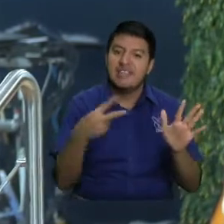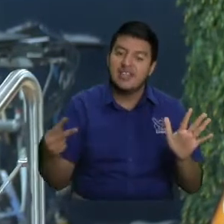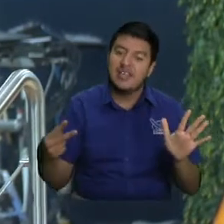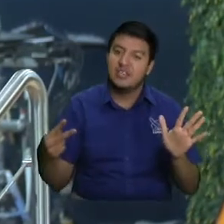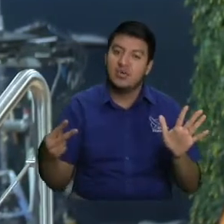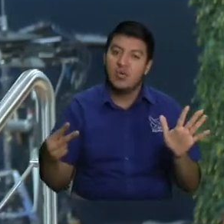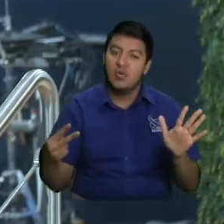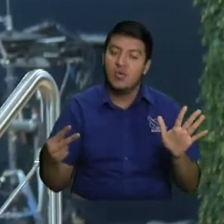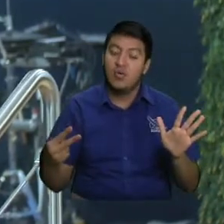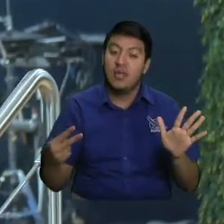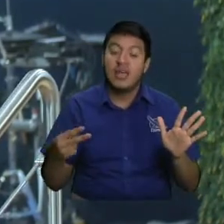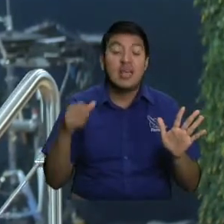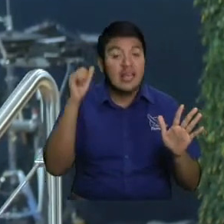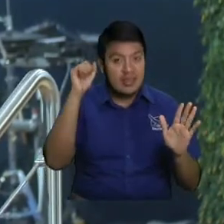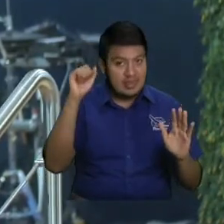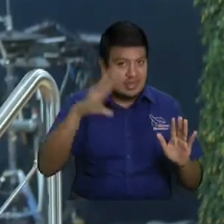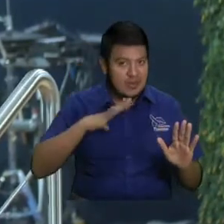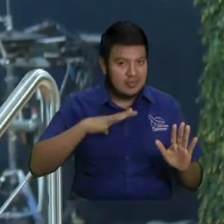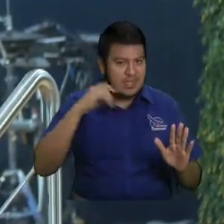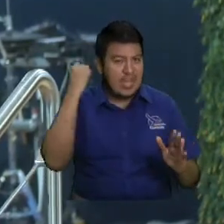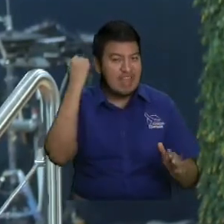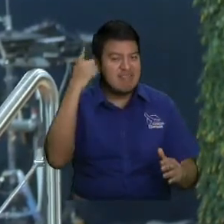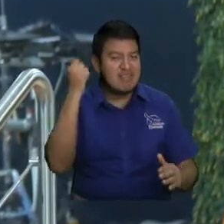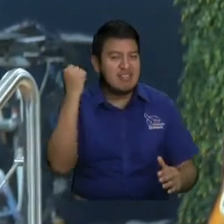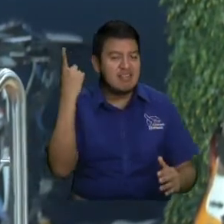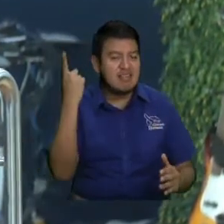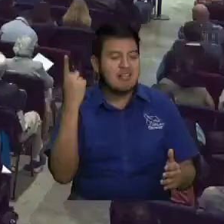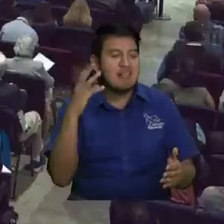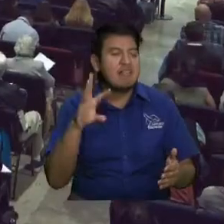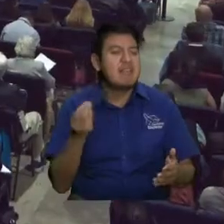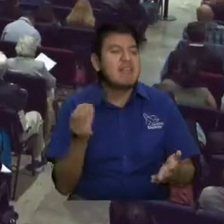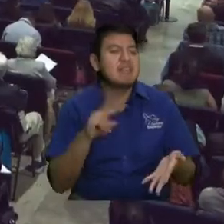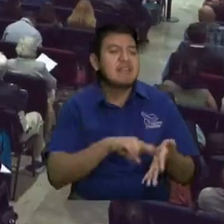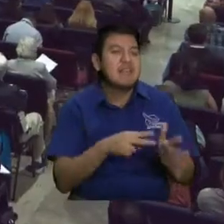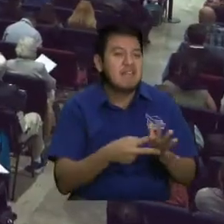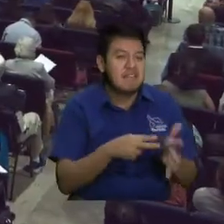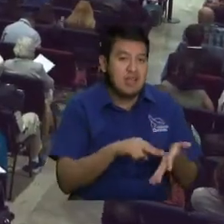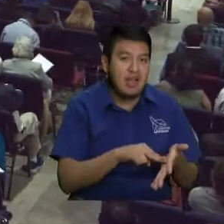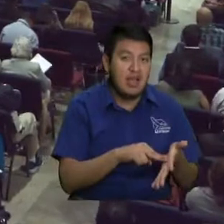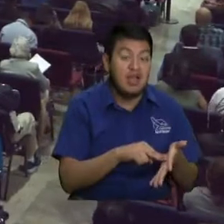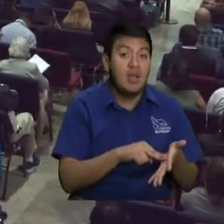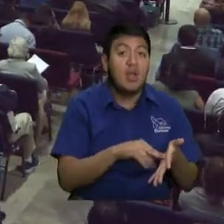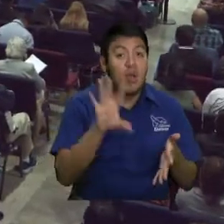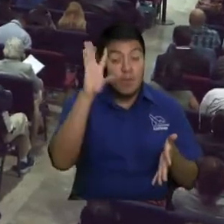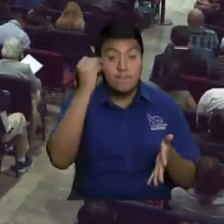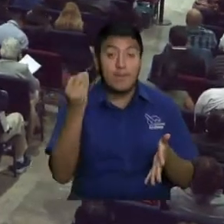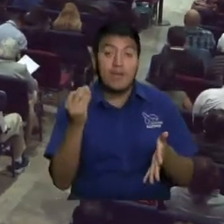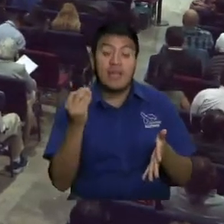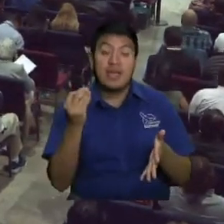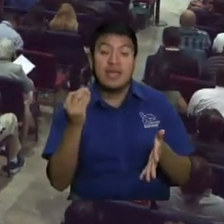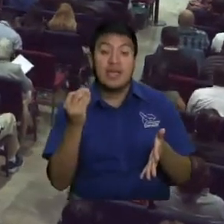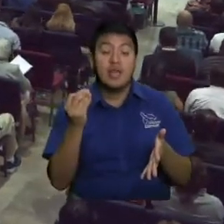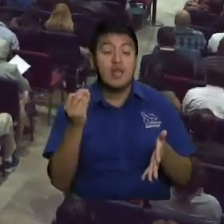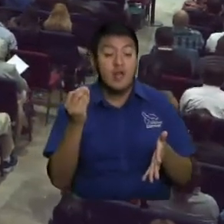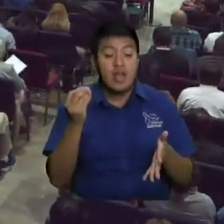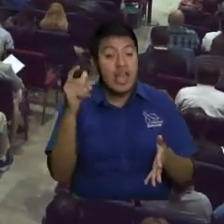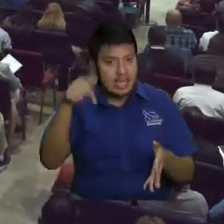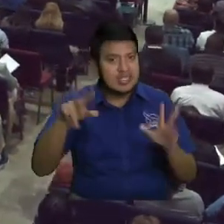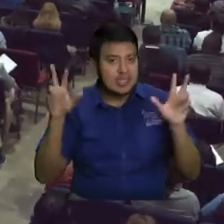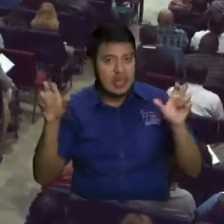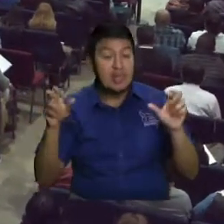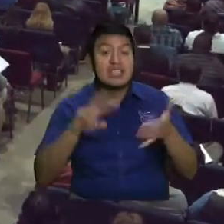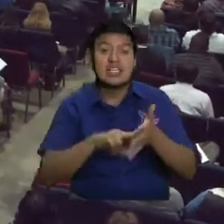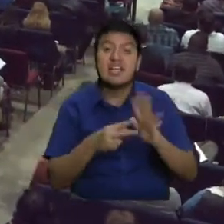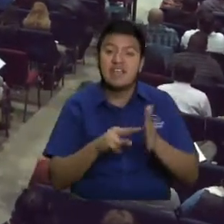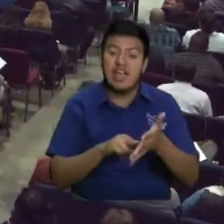se corrobora con las epístolas. ¿Por qué? Porque el apóstol Pablo después tiene que decir cosas, y todos